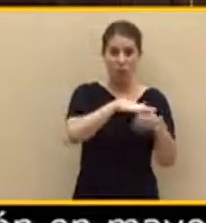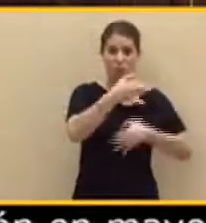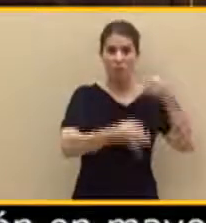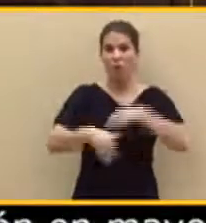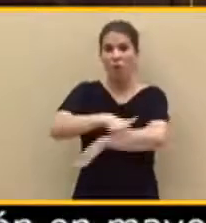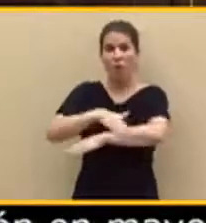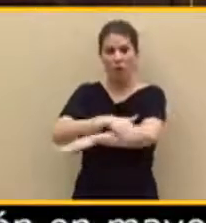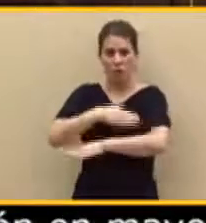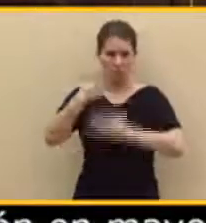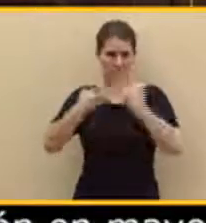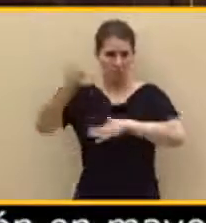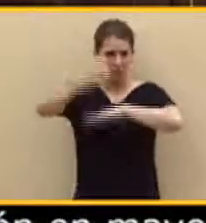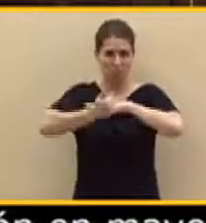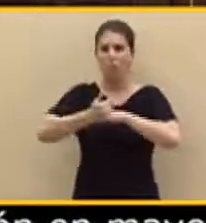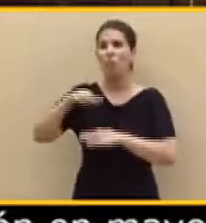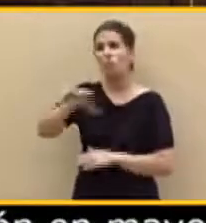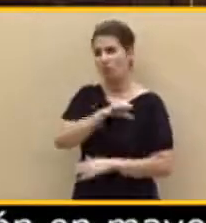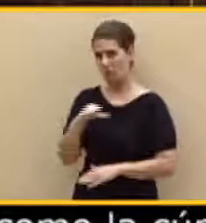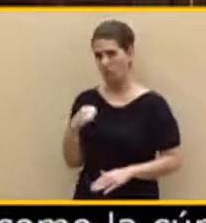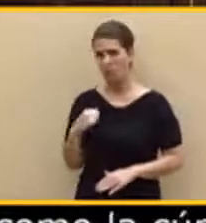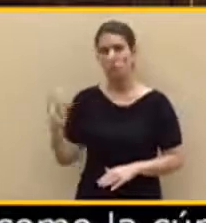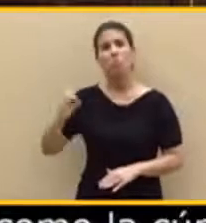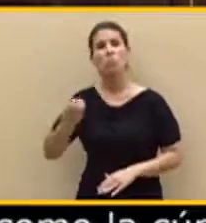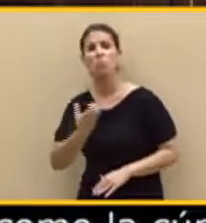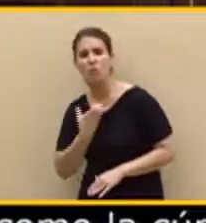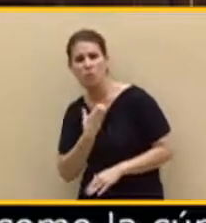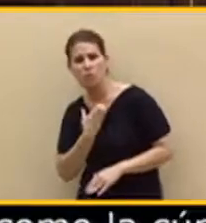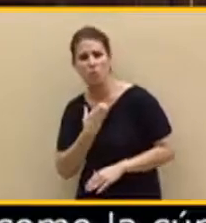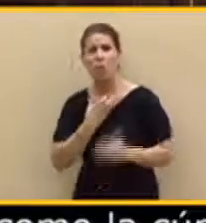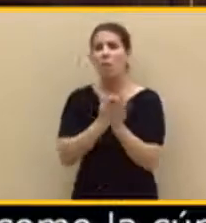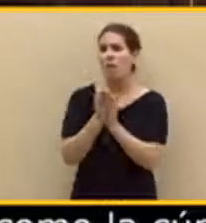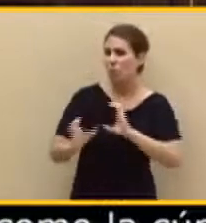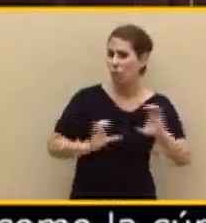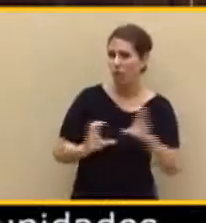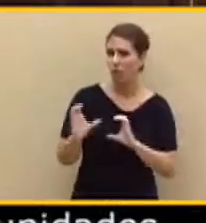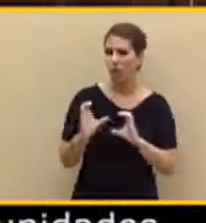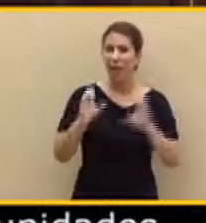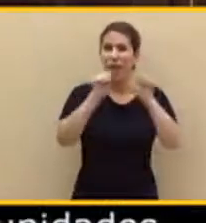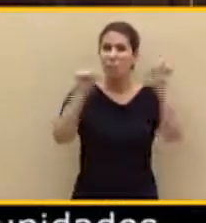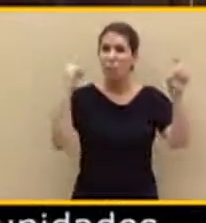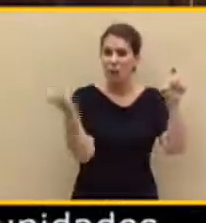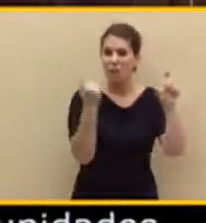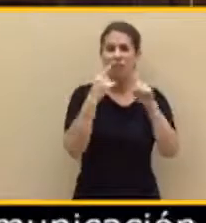Estado, las comunidades autónomas o los municipios, los medios de comunicación, empresas, centros de estudio